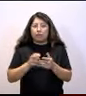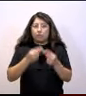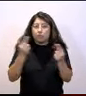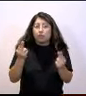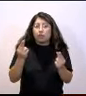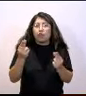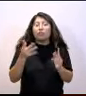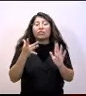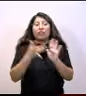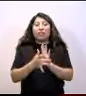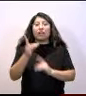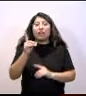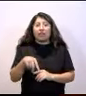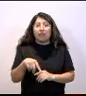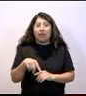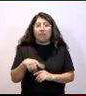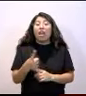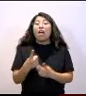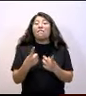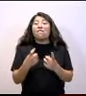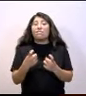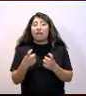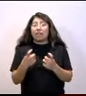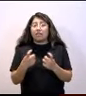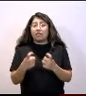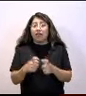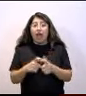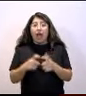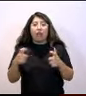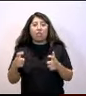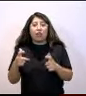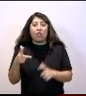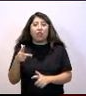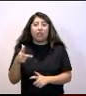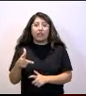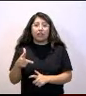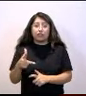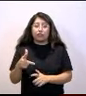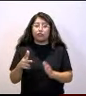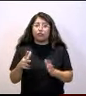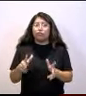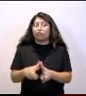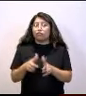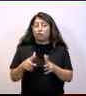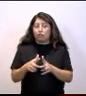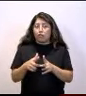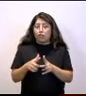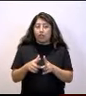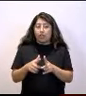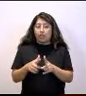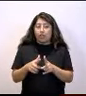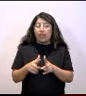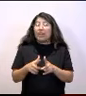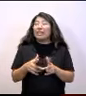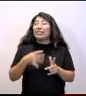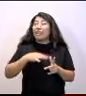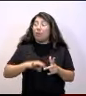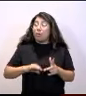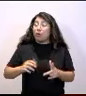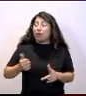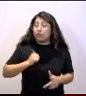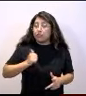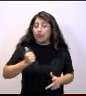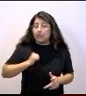significar también la ausencia de ampliación de derechos sociales, para lo cual se podría haber aprovechado